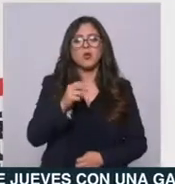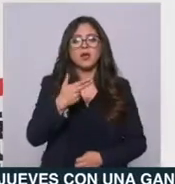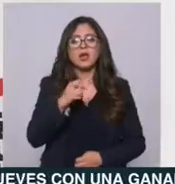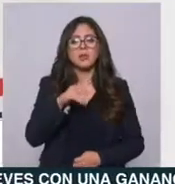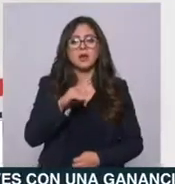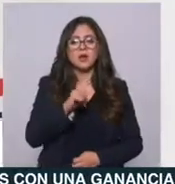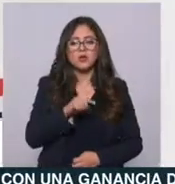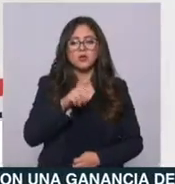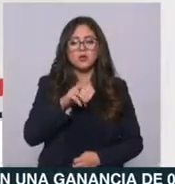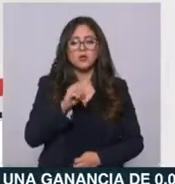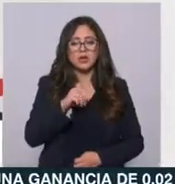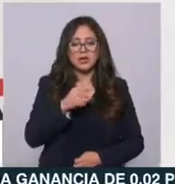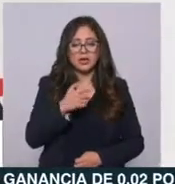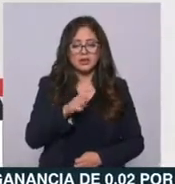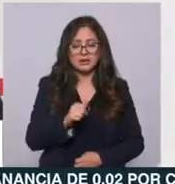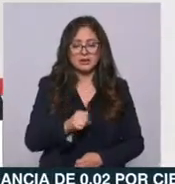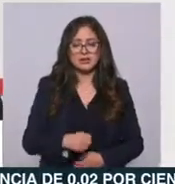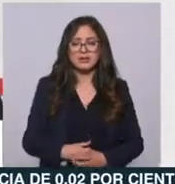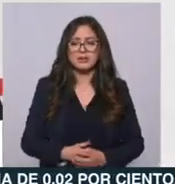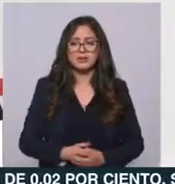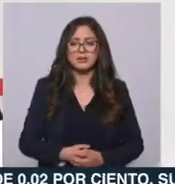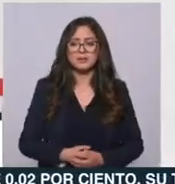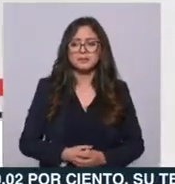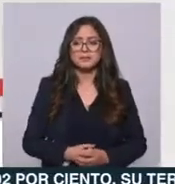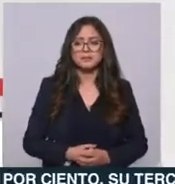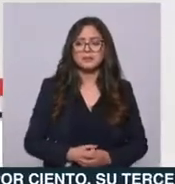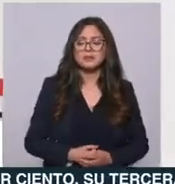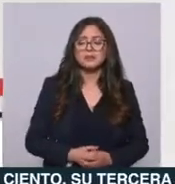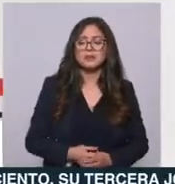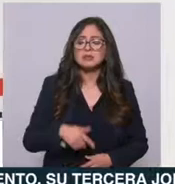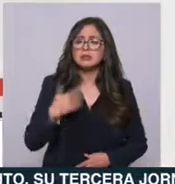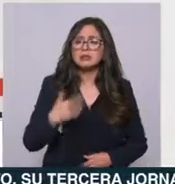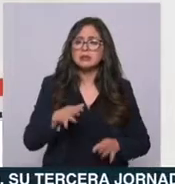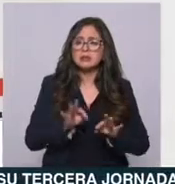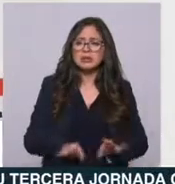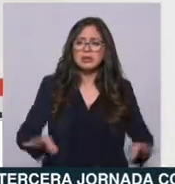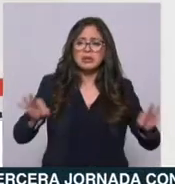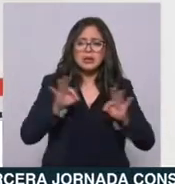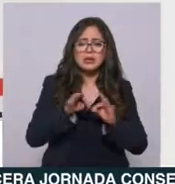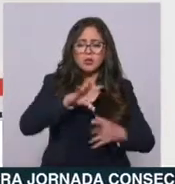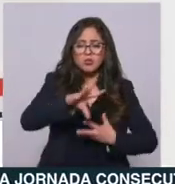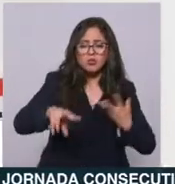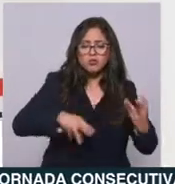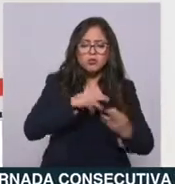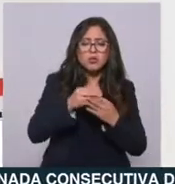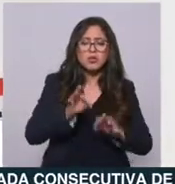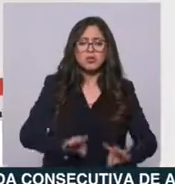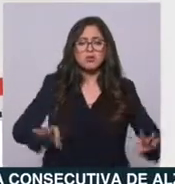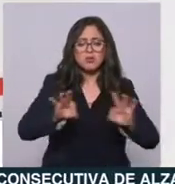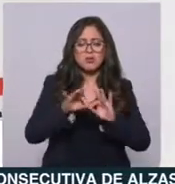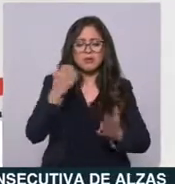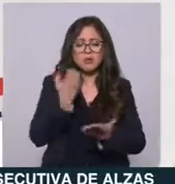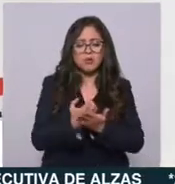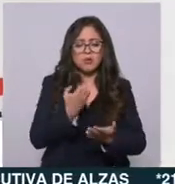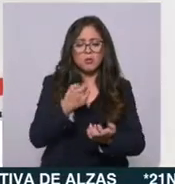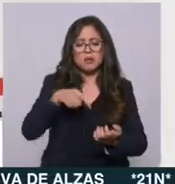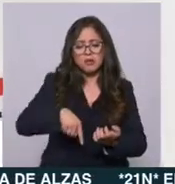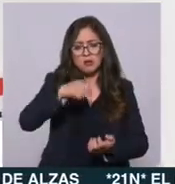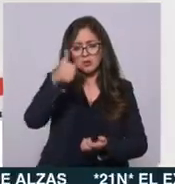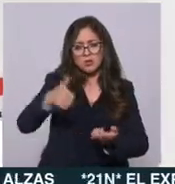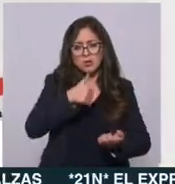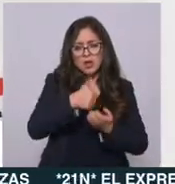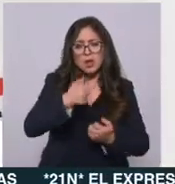evento con una trascendencia y con una importancia fundamental en la actividad económica de la ciudad y con un